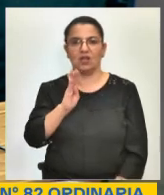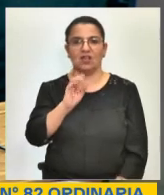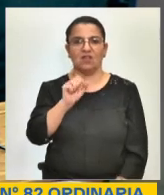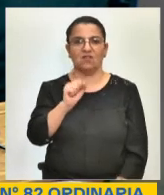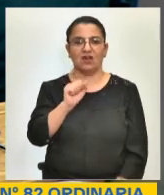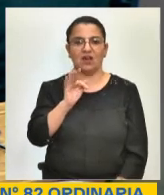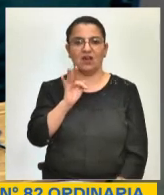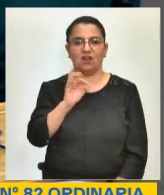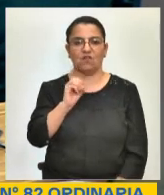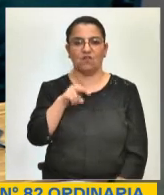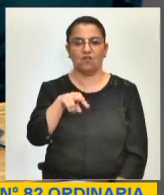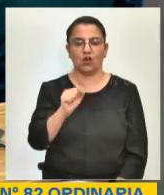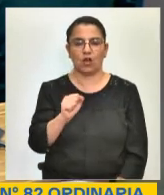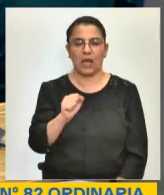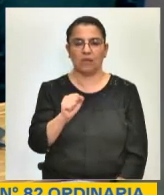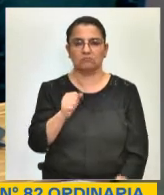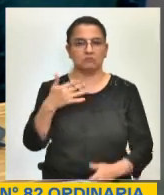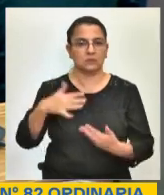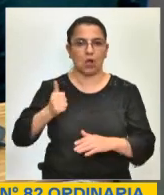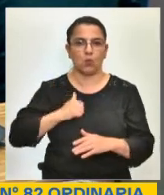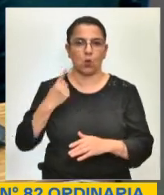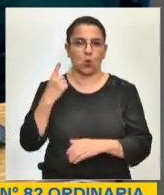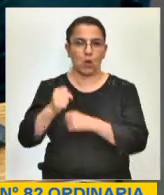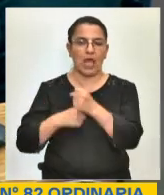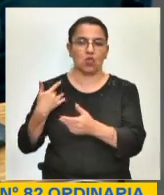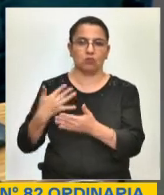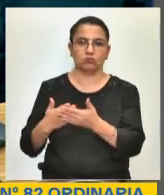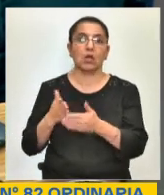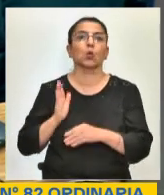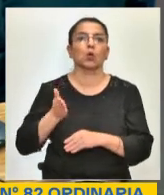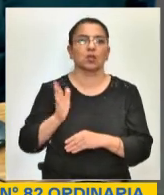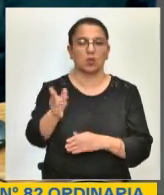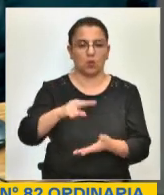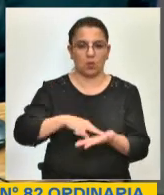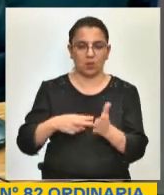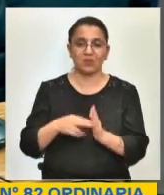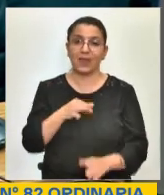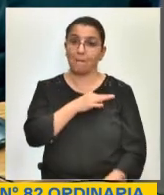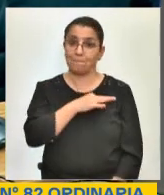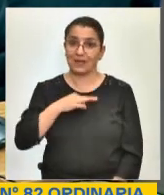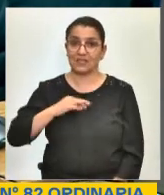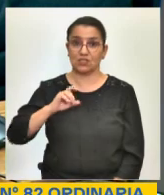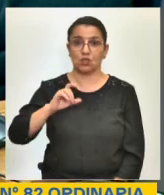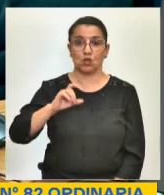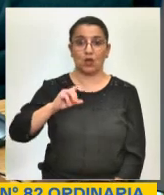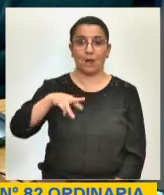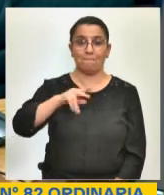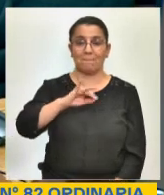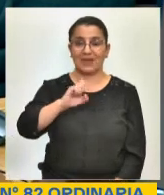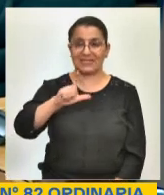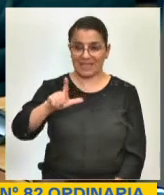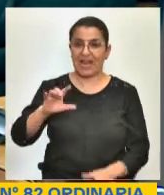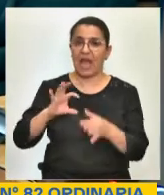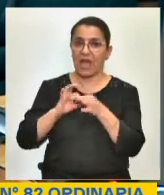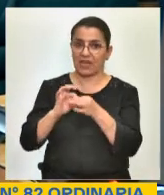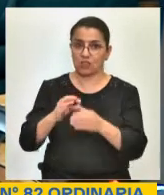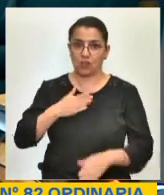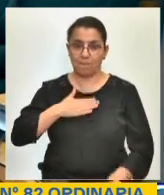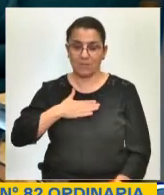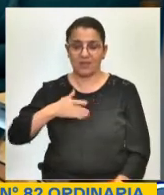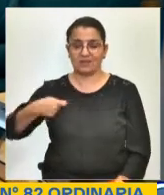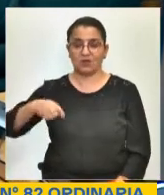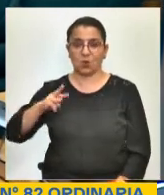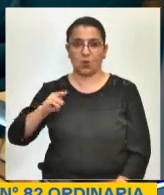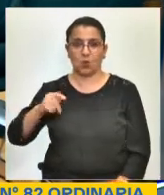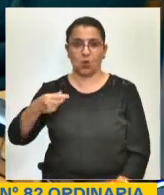y sigamos con este problema el ministro Marcel nos agradeció al senador y a mí por todo lo que hicimos